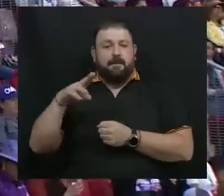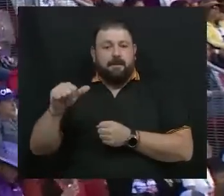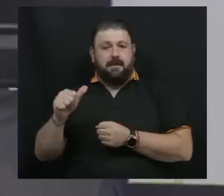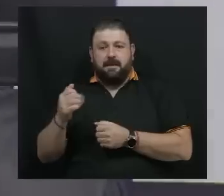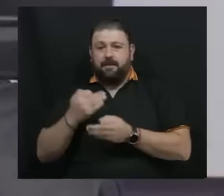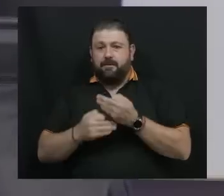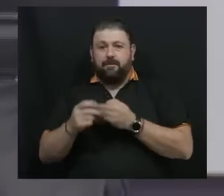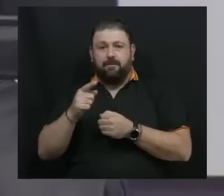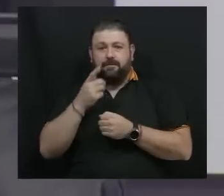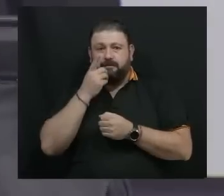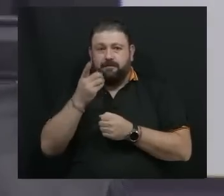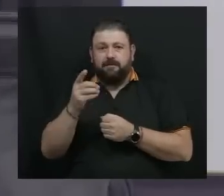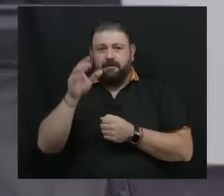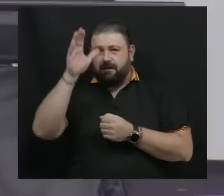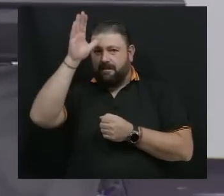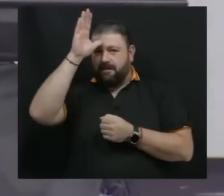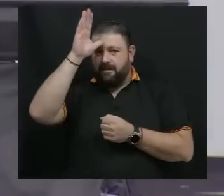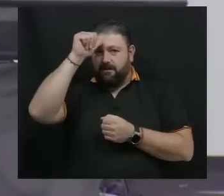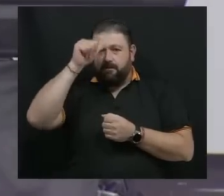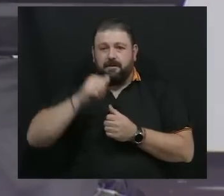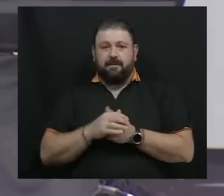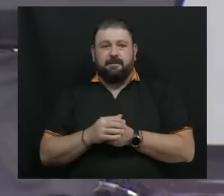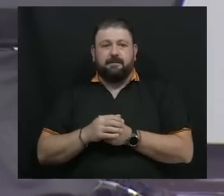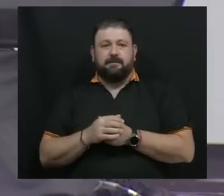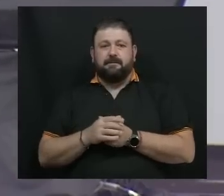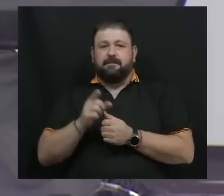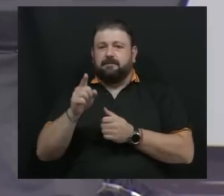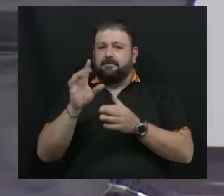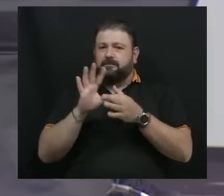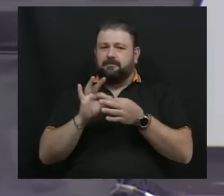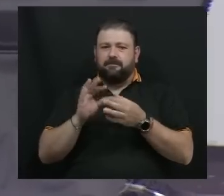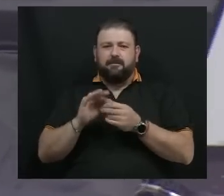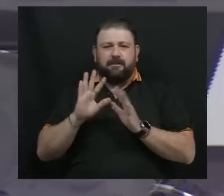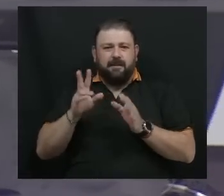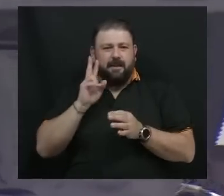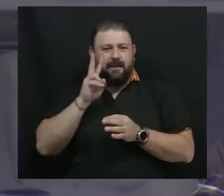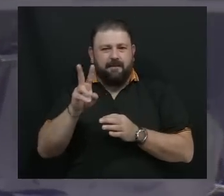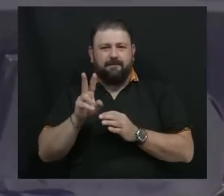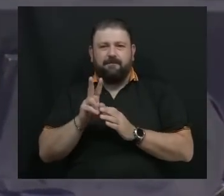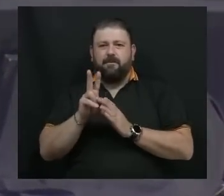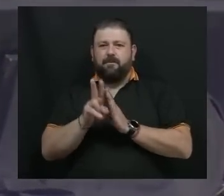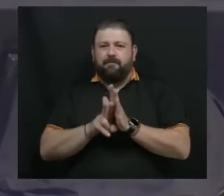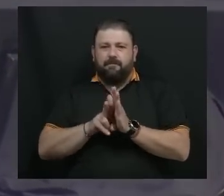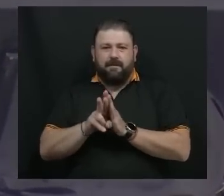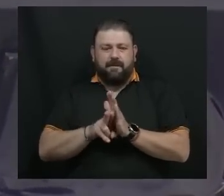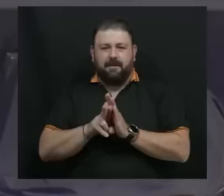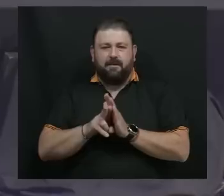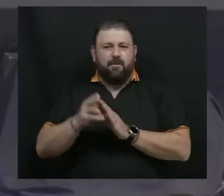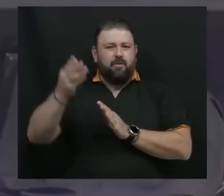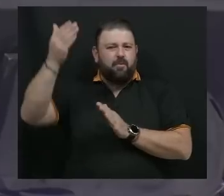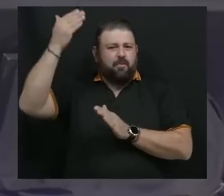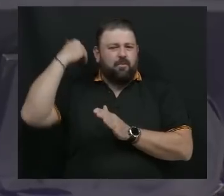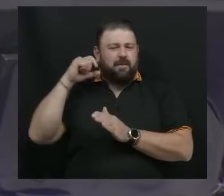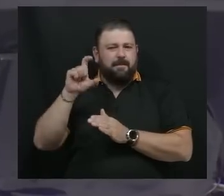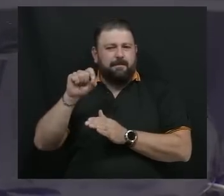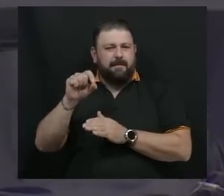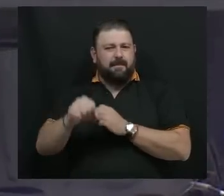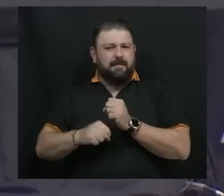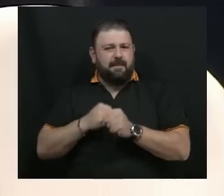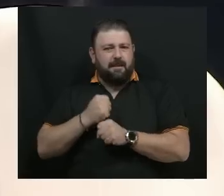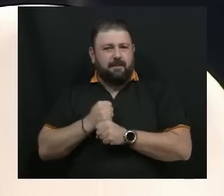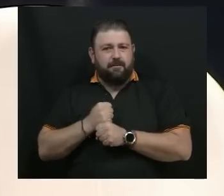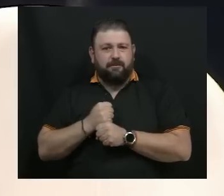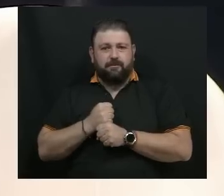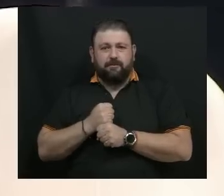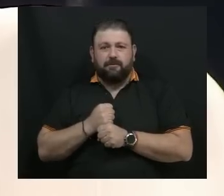acuerdas? Les voy a contar. ¿Alguien ha visto un video de jóvenes de hace como 20 años.